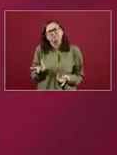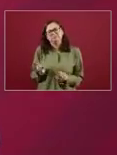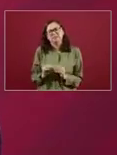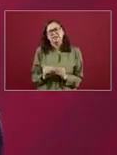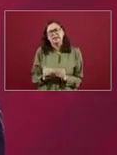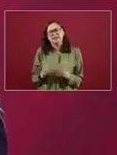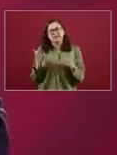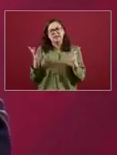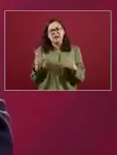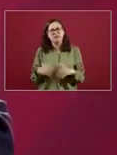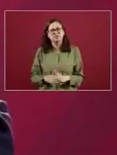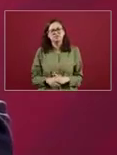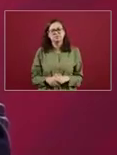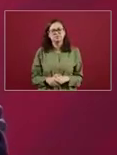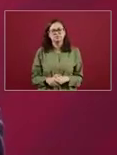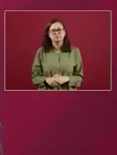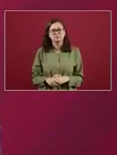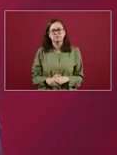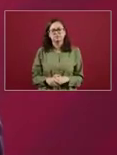de los que